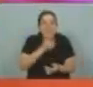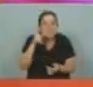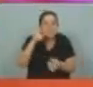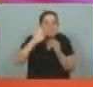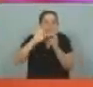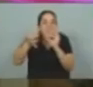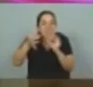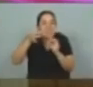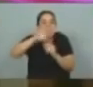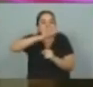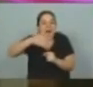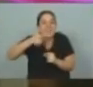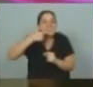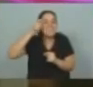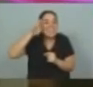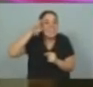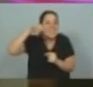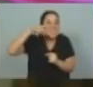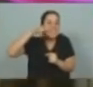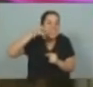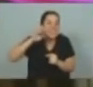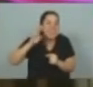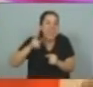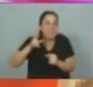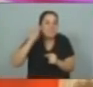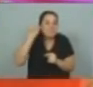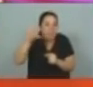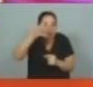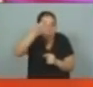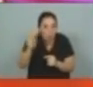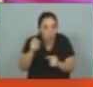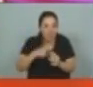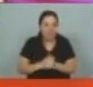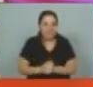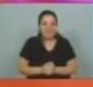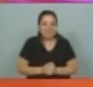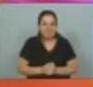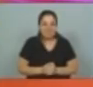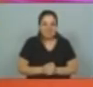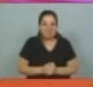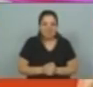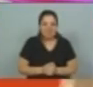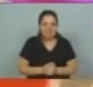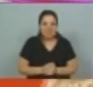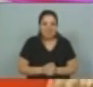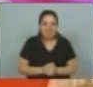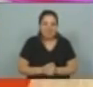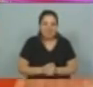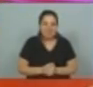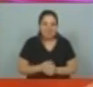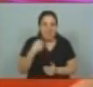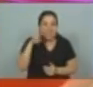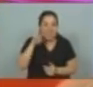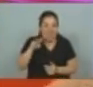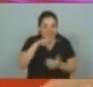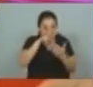La Serenidad. Entre Buenos Aires... y Johannesburg. Lunar Property. Sí. Propiedad lunar. Miren